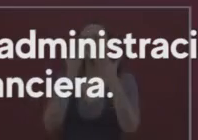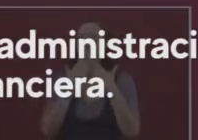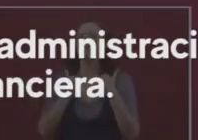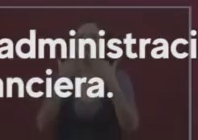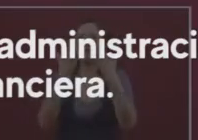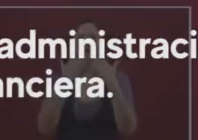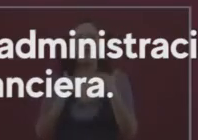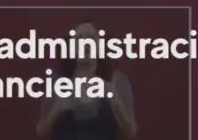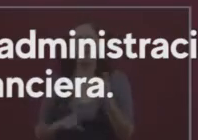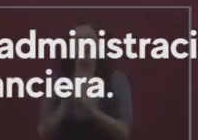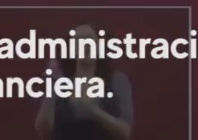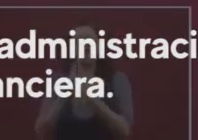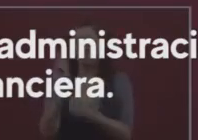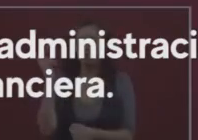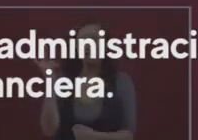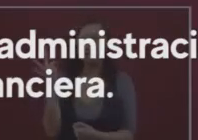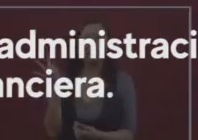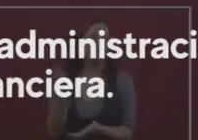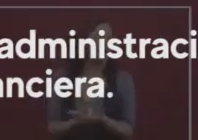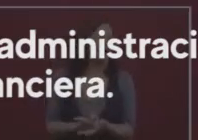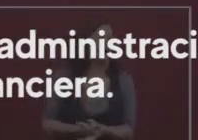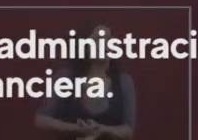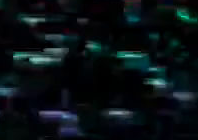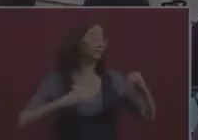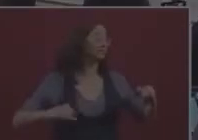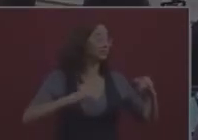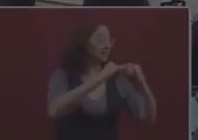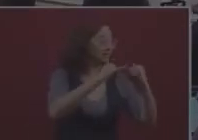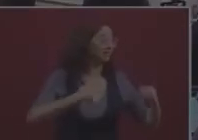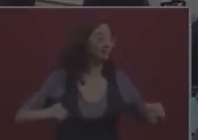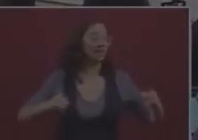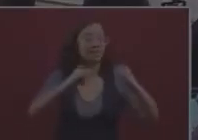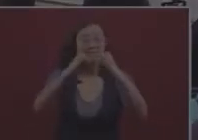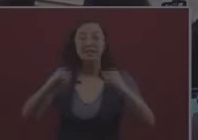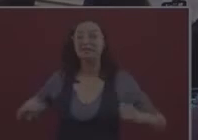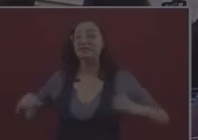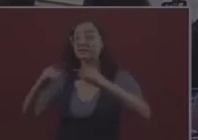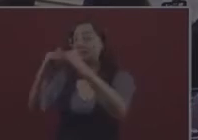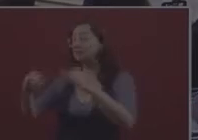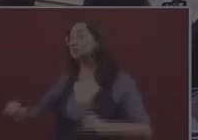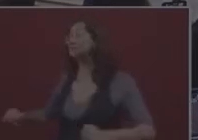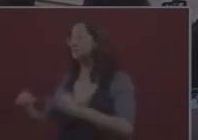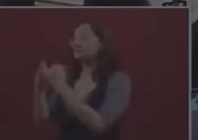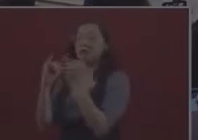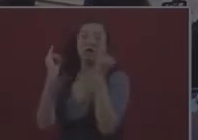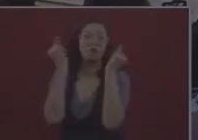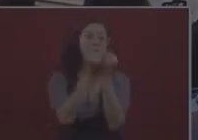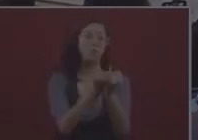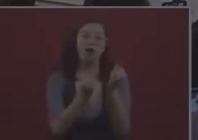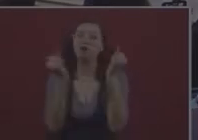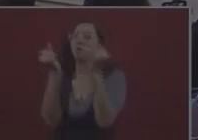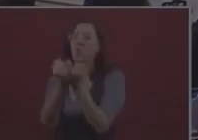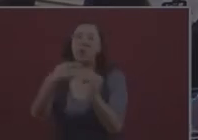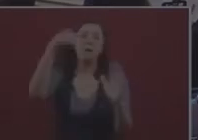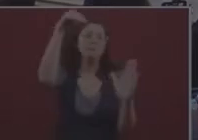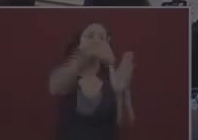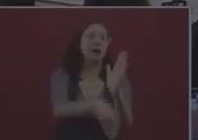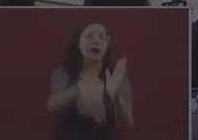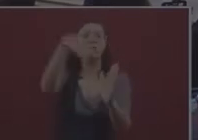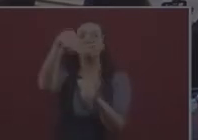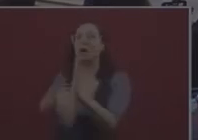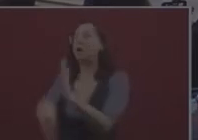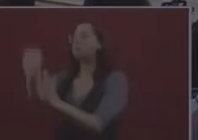que no se pueda enfrentar. Y así está lo del ISSSTE, por eso ese informe, pero vamos a